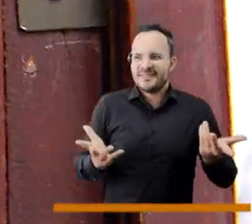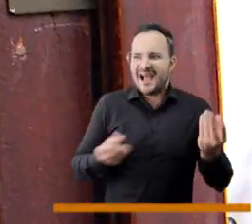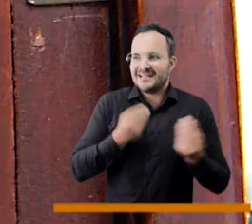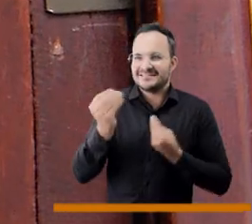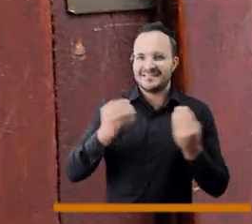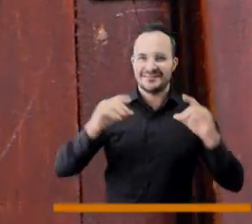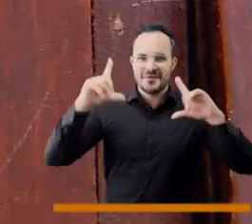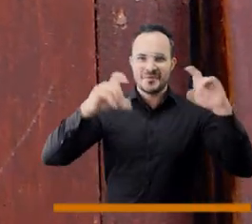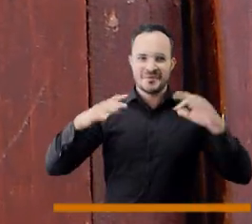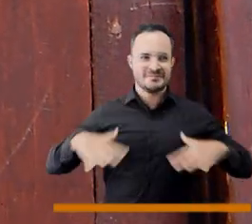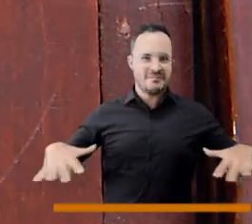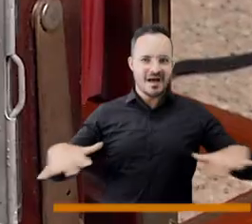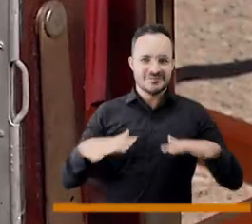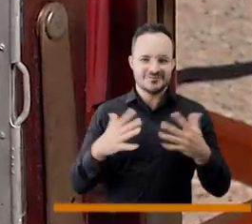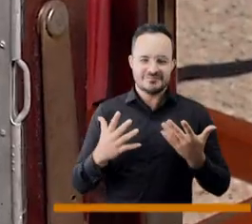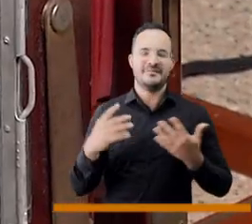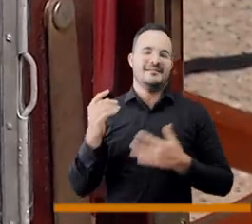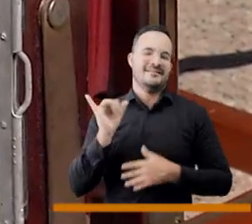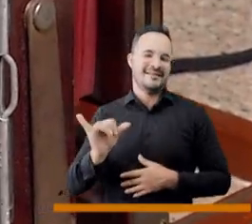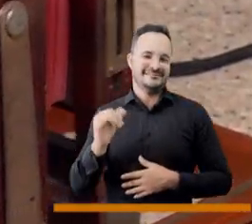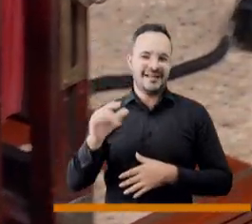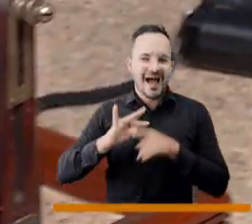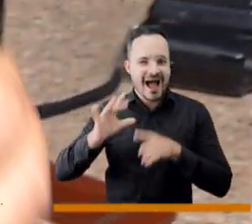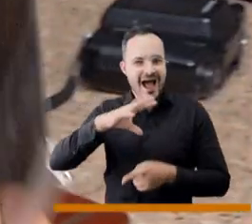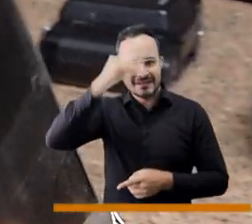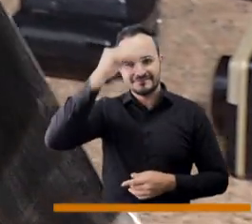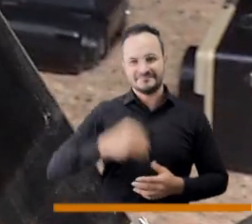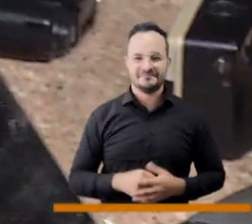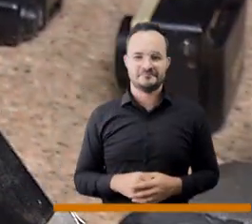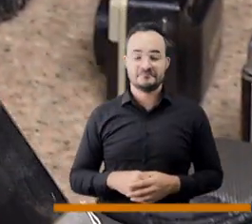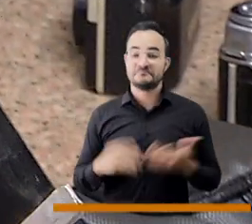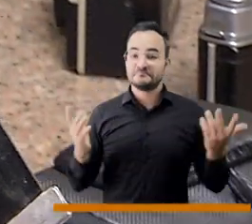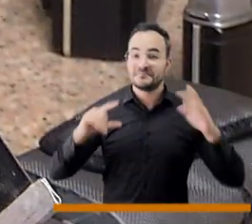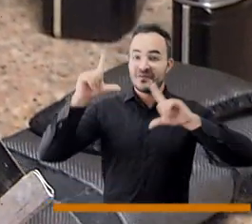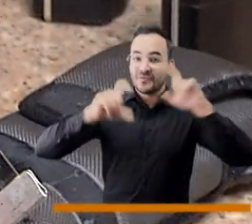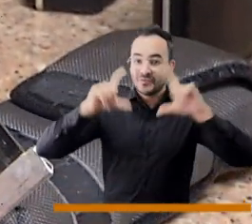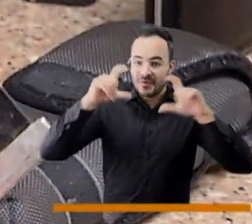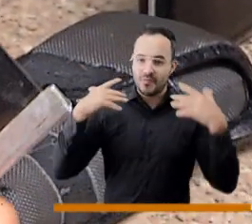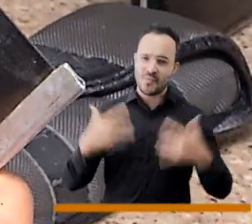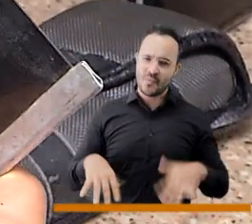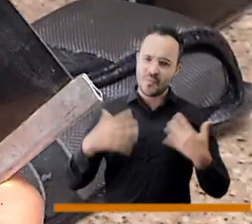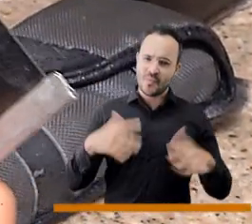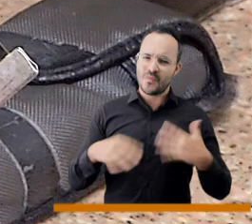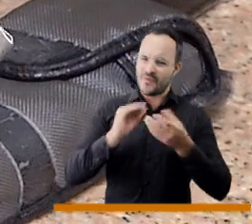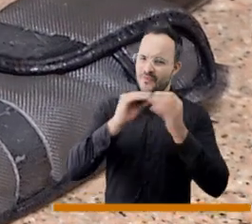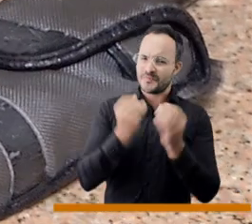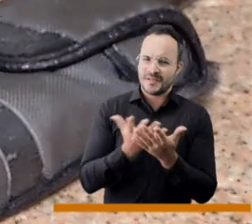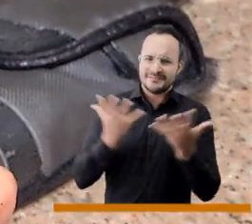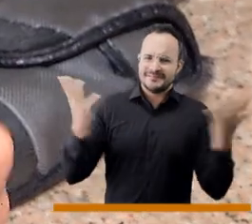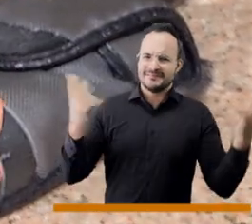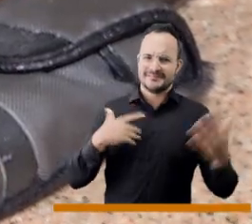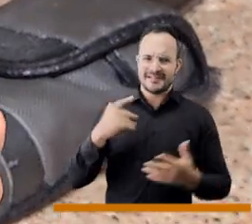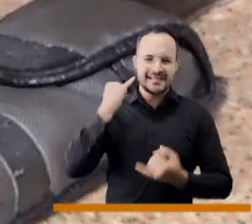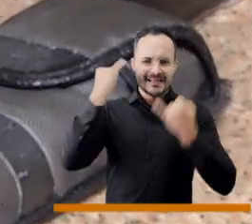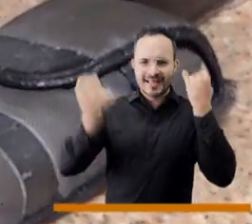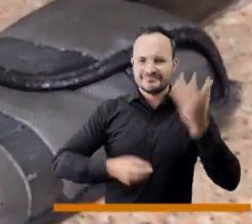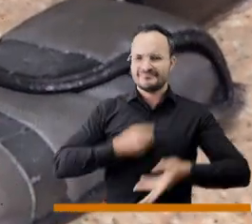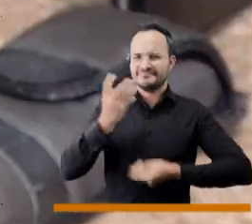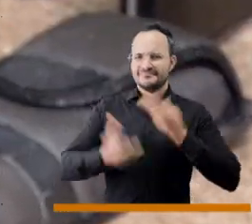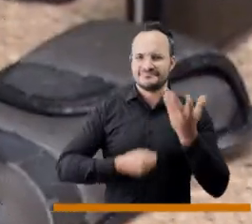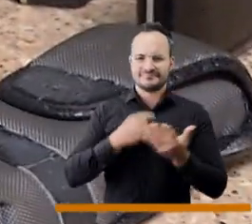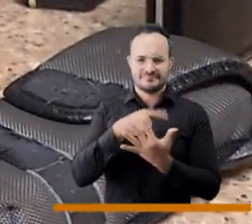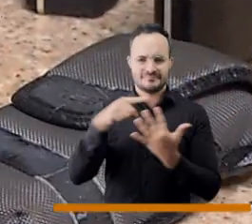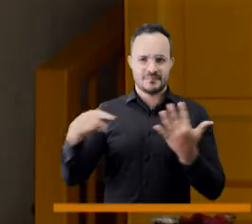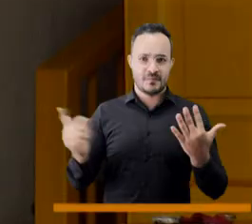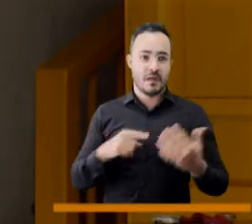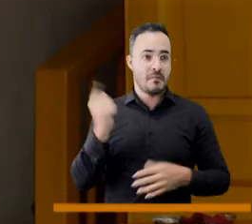en el siglo XX en un estudio fotográfico. Entonces, eso refuerza todo. La fotografía tiene cientos de formas